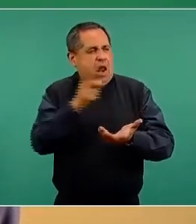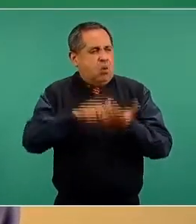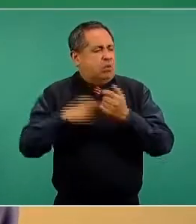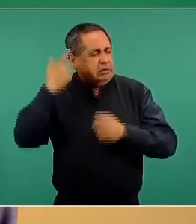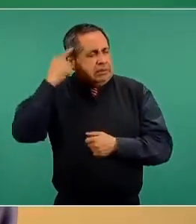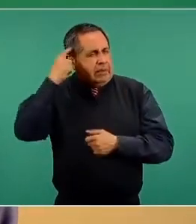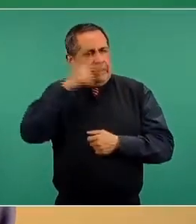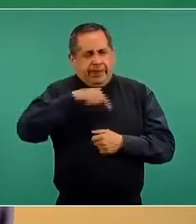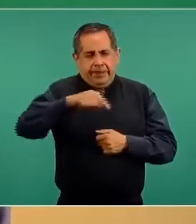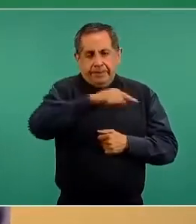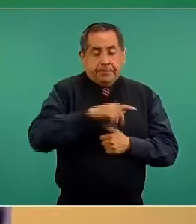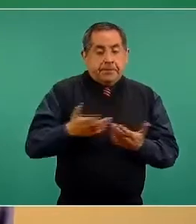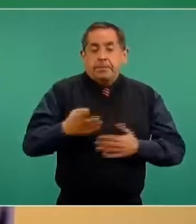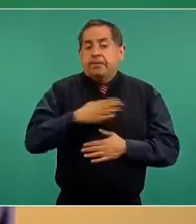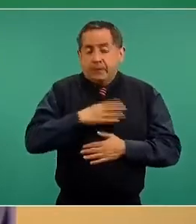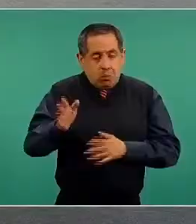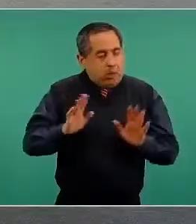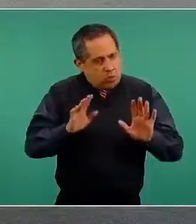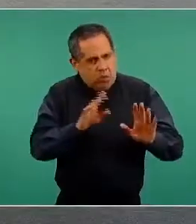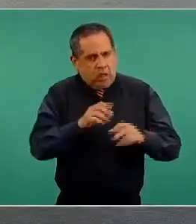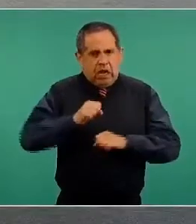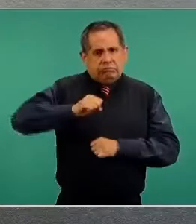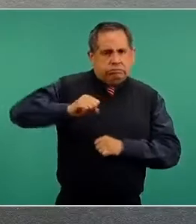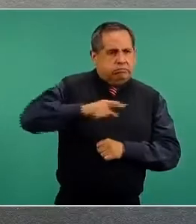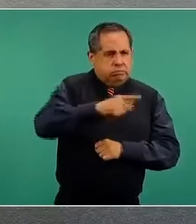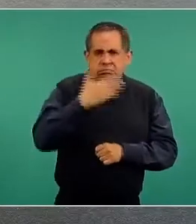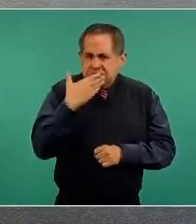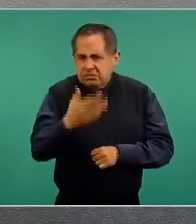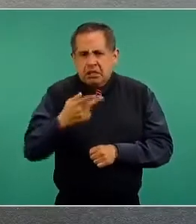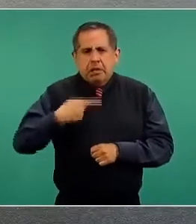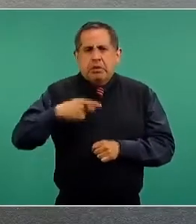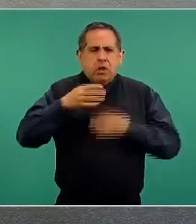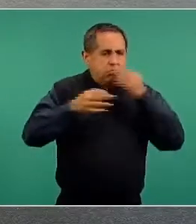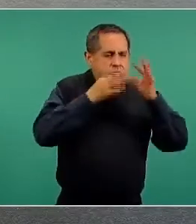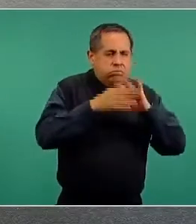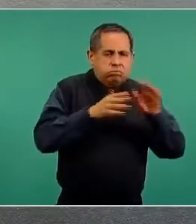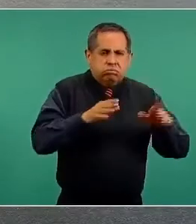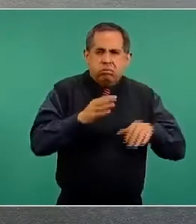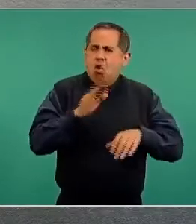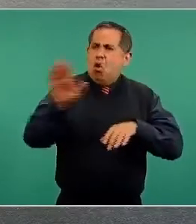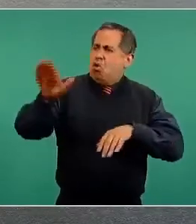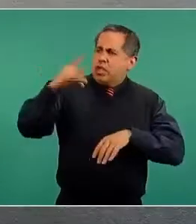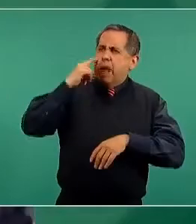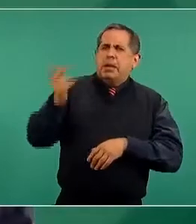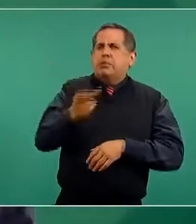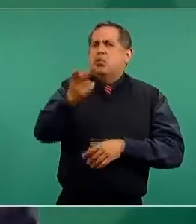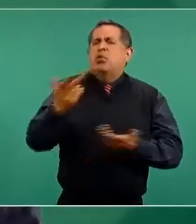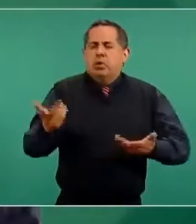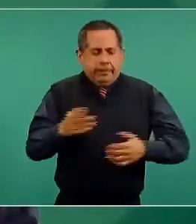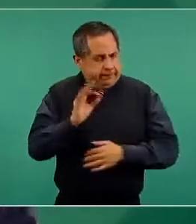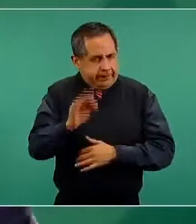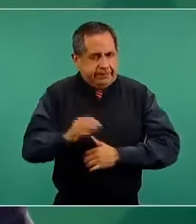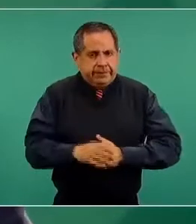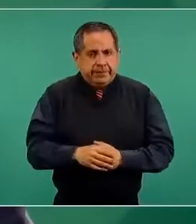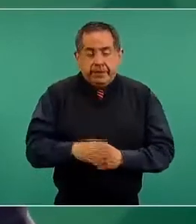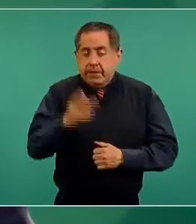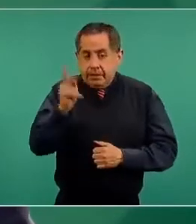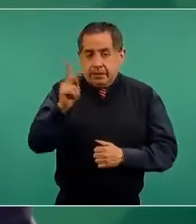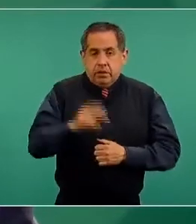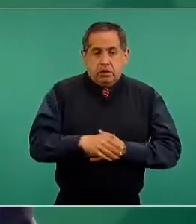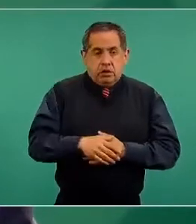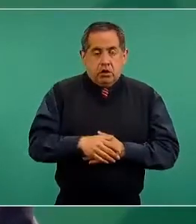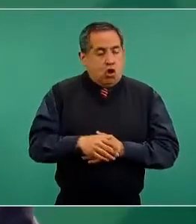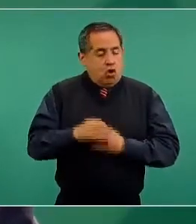programas gubernamentales. Qué bueno que lo haya y qué bueno que las y los comunicadores tengan esta enorme sensibilidad. Pero